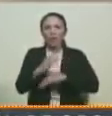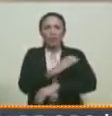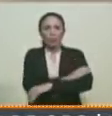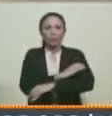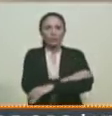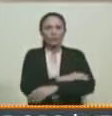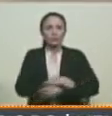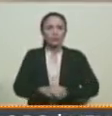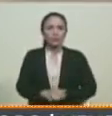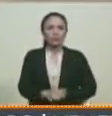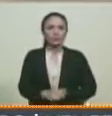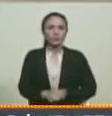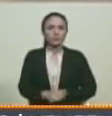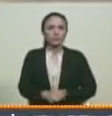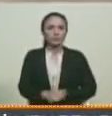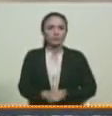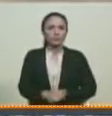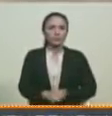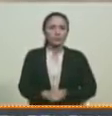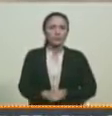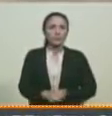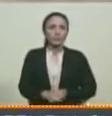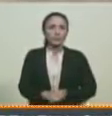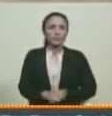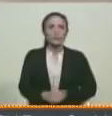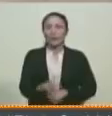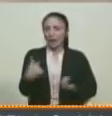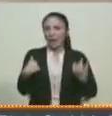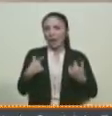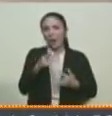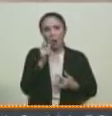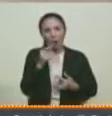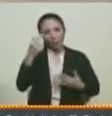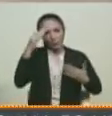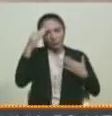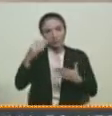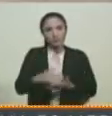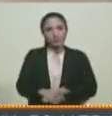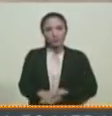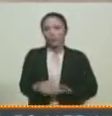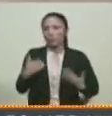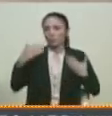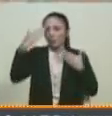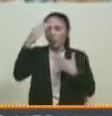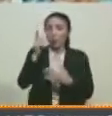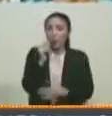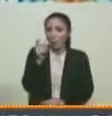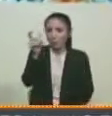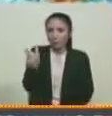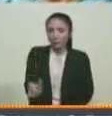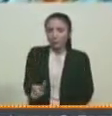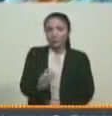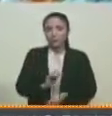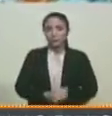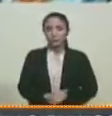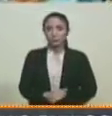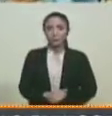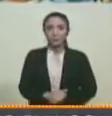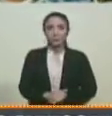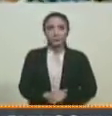venezolana, reconocido por todos. Creo que Ramón Guillermo Aveledo es un hombre de altos quilates